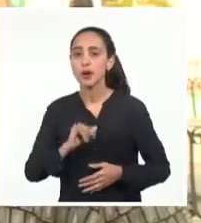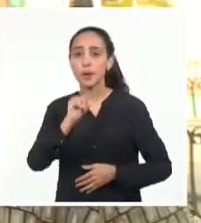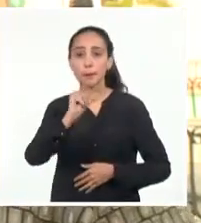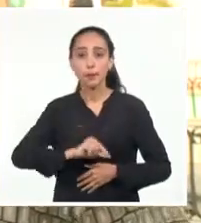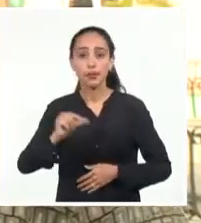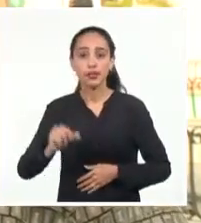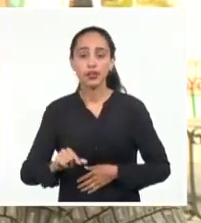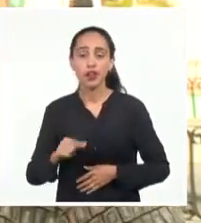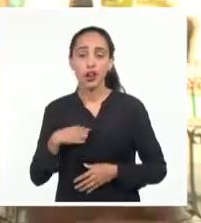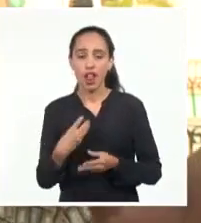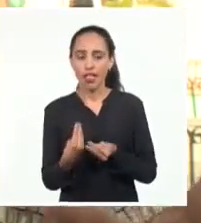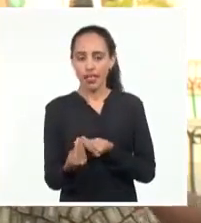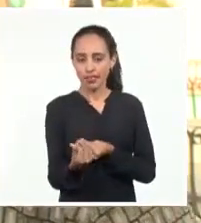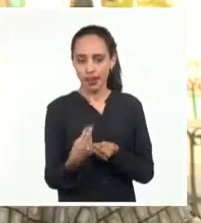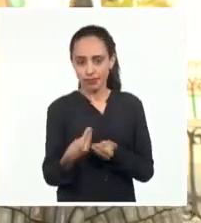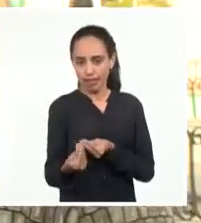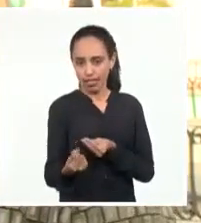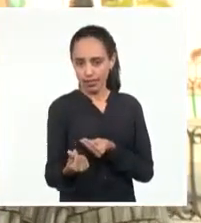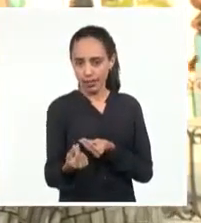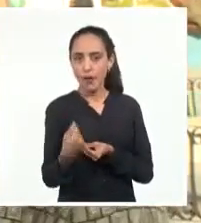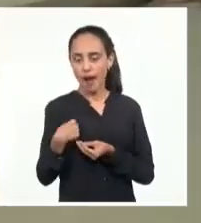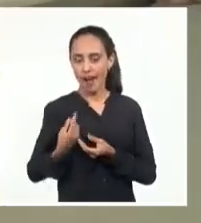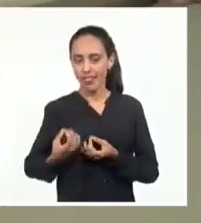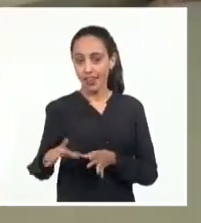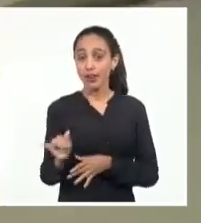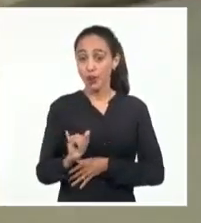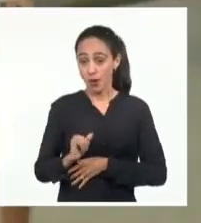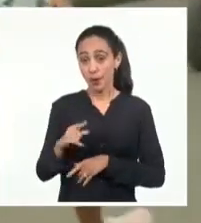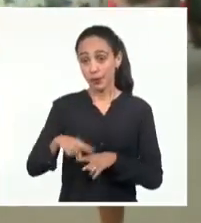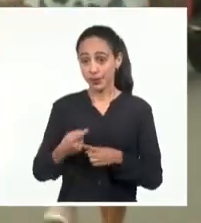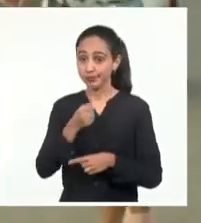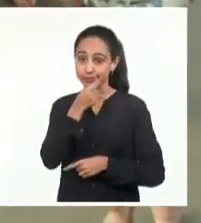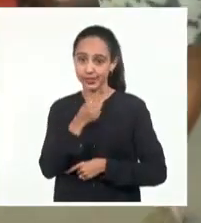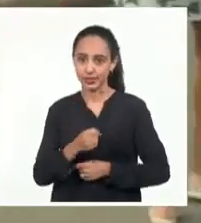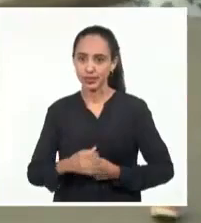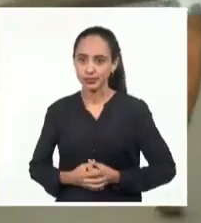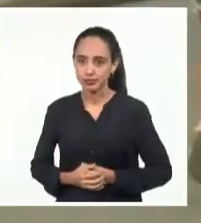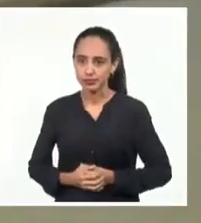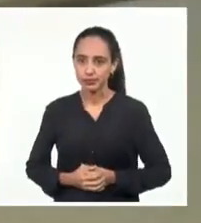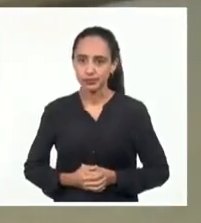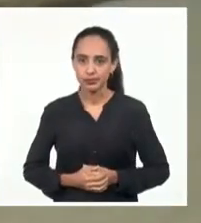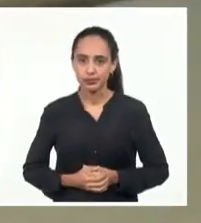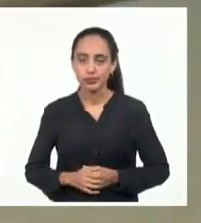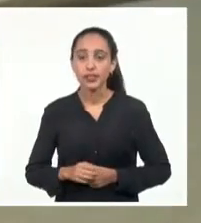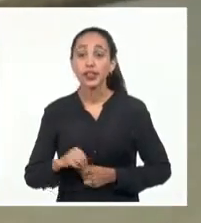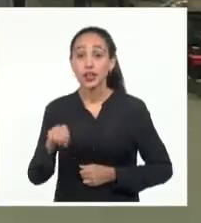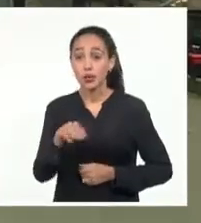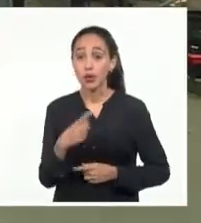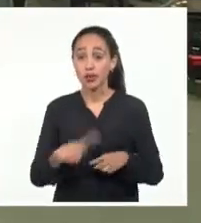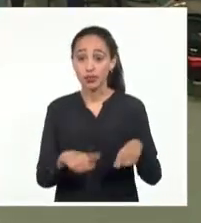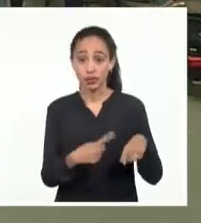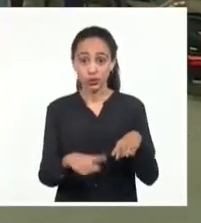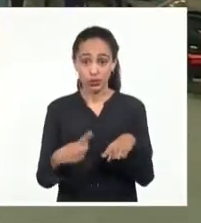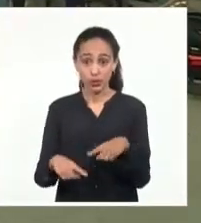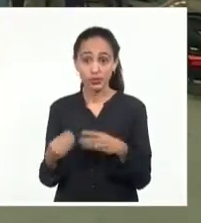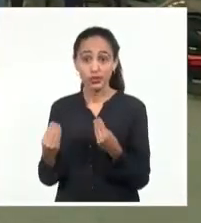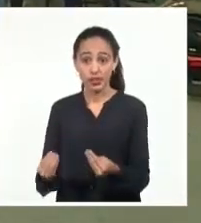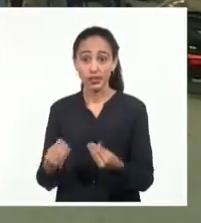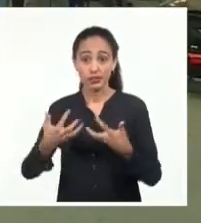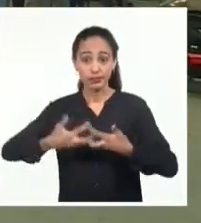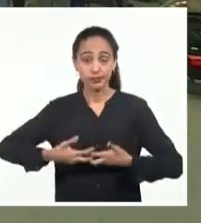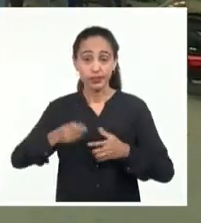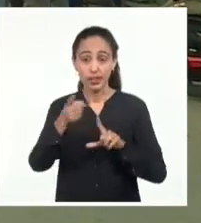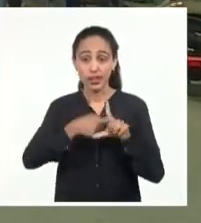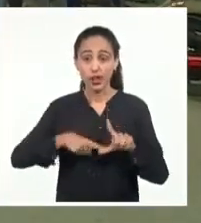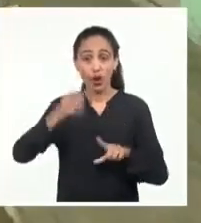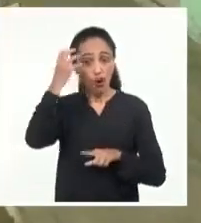son sobornados y por supuesto son denunciados en el momento. Además de velar por el adecuado curso de las mercancías que entran a las industrias de Regla, en el